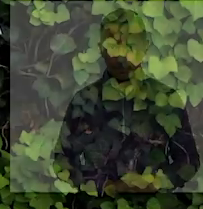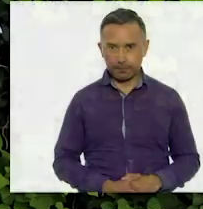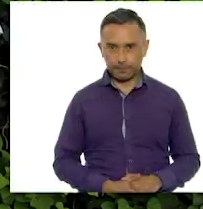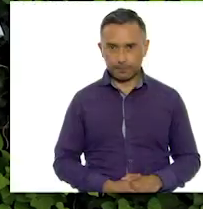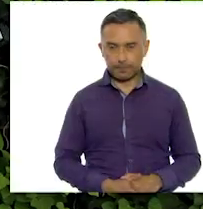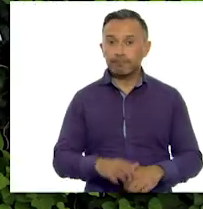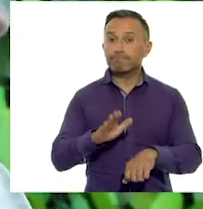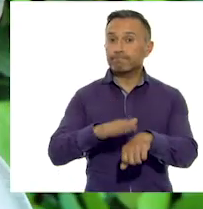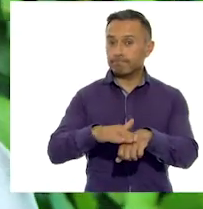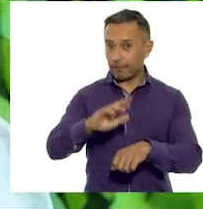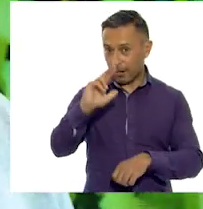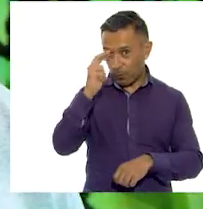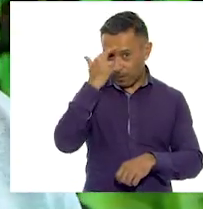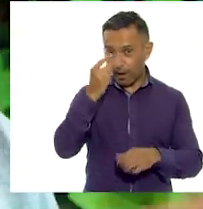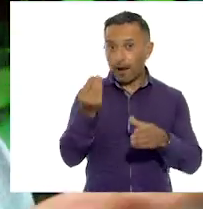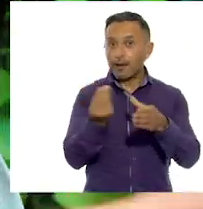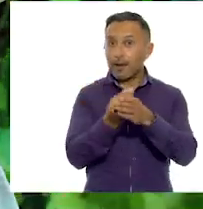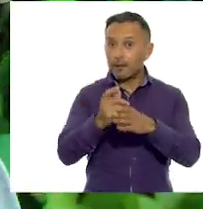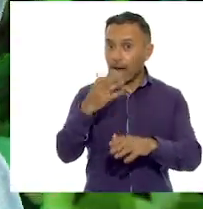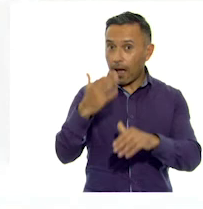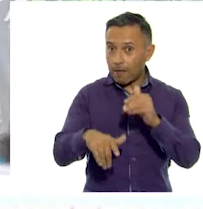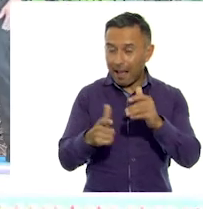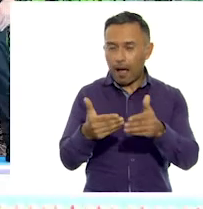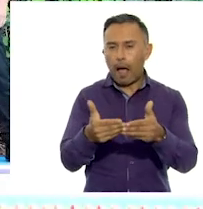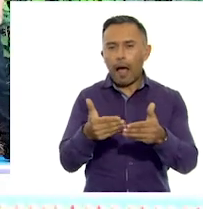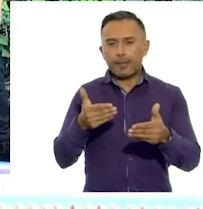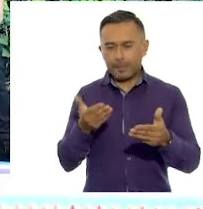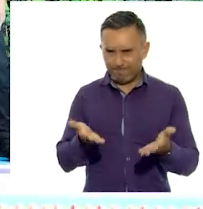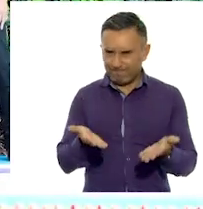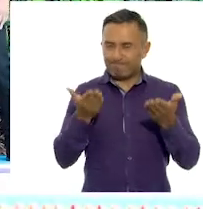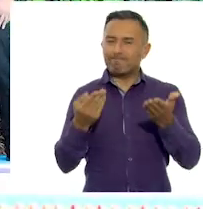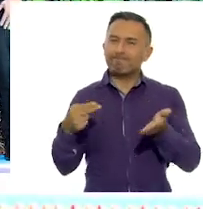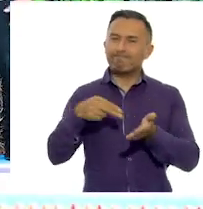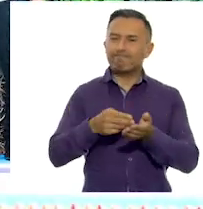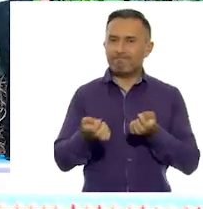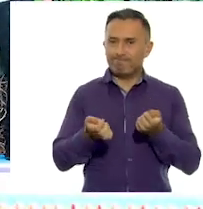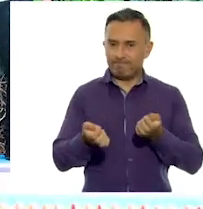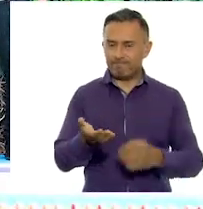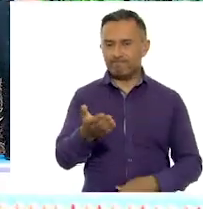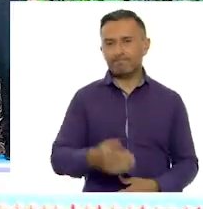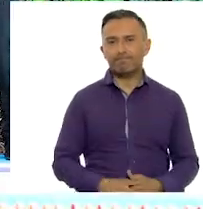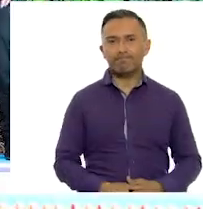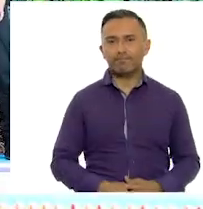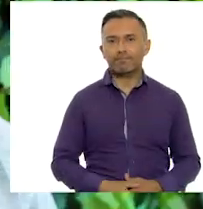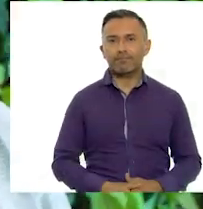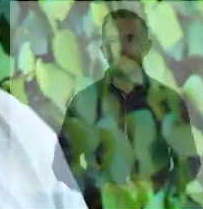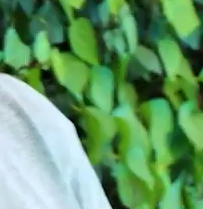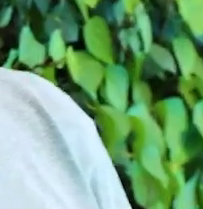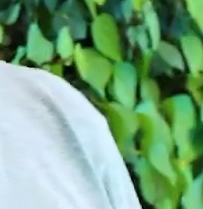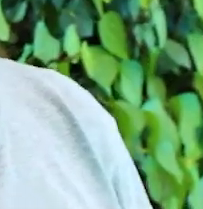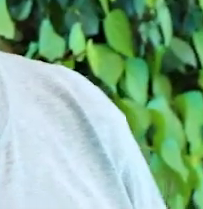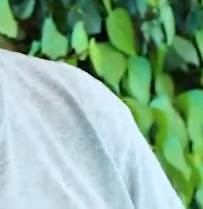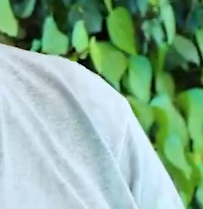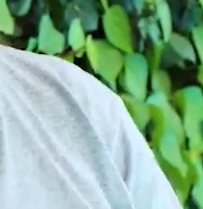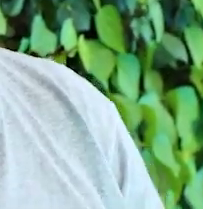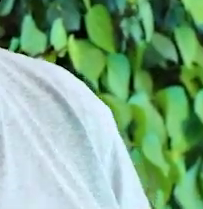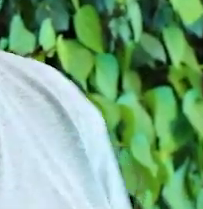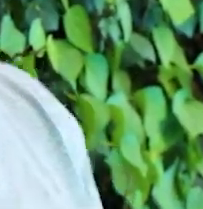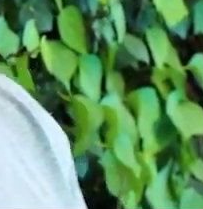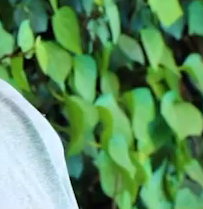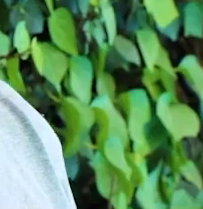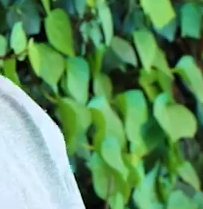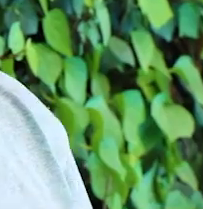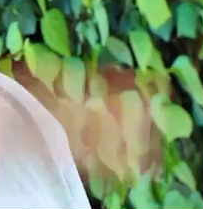Recuerda, entre clase y clase, activa tu cuerpo. Ok, Jair, ahora lo que vamos a hacer es, nos vamos a poner en 6 puntos, te explico